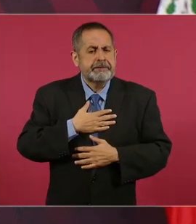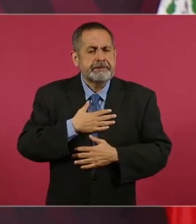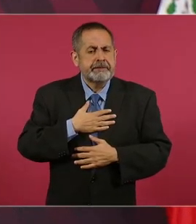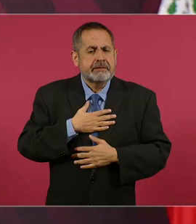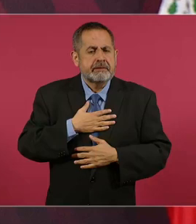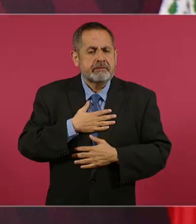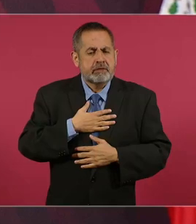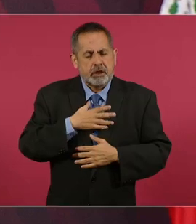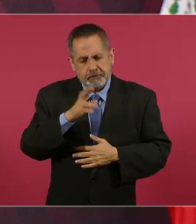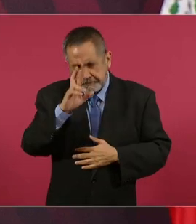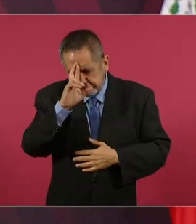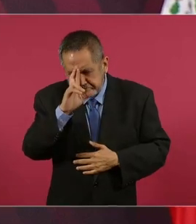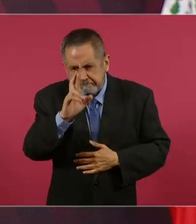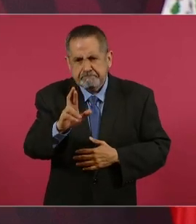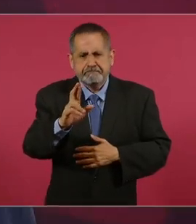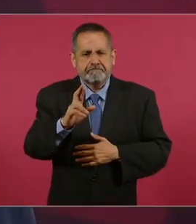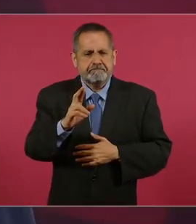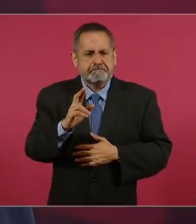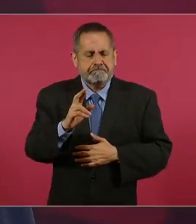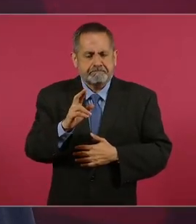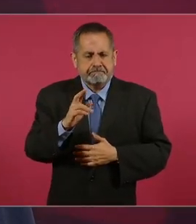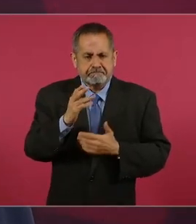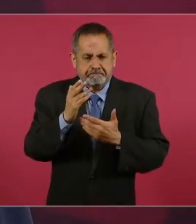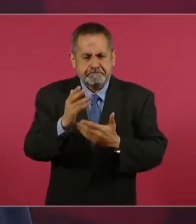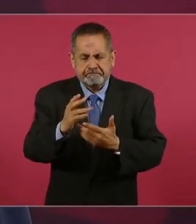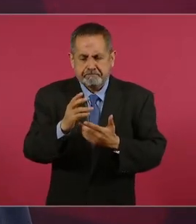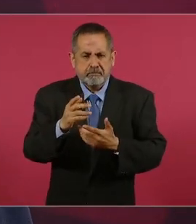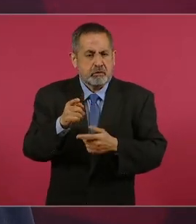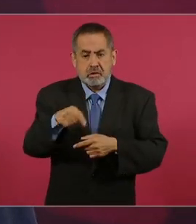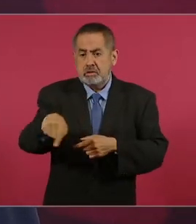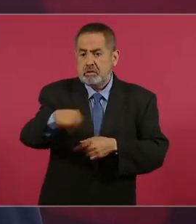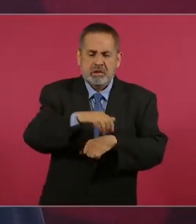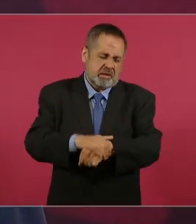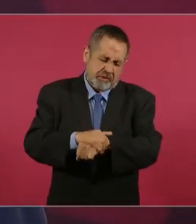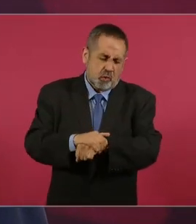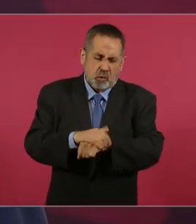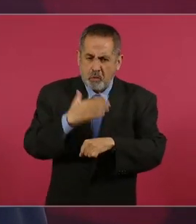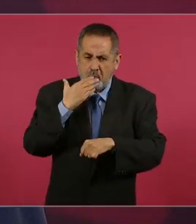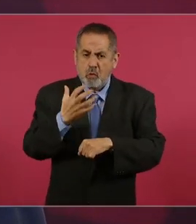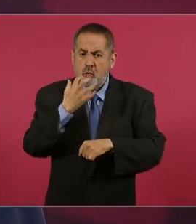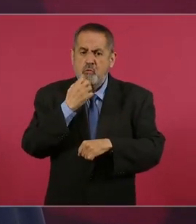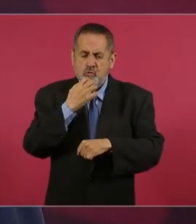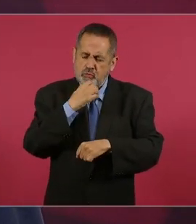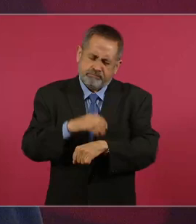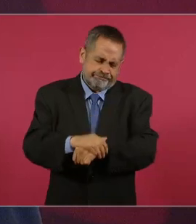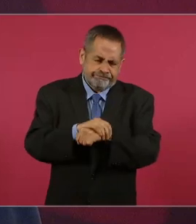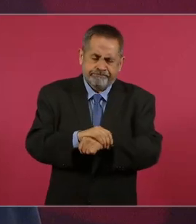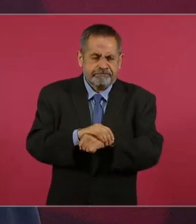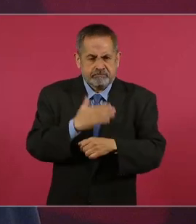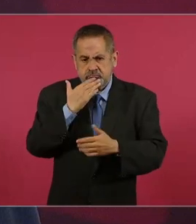pues mi reconocimiento. Tengo muy buenos amigos judíos,